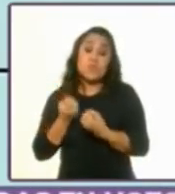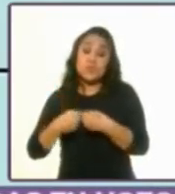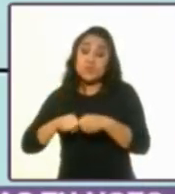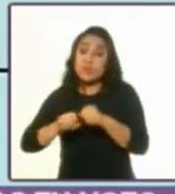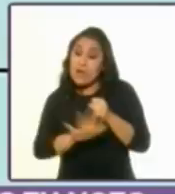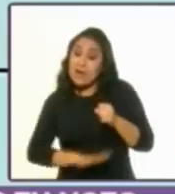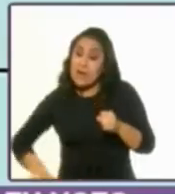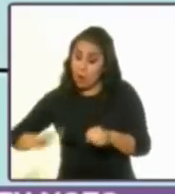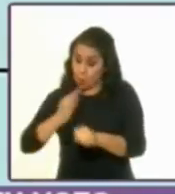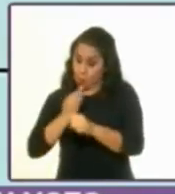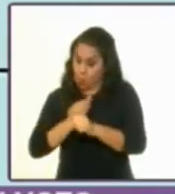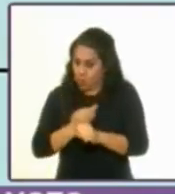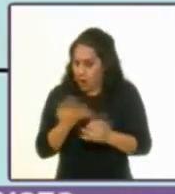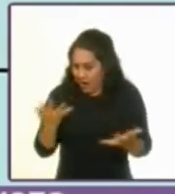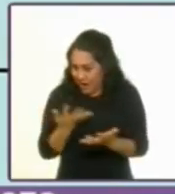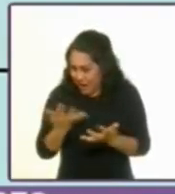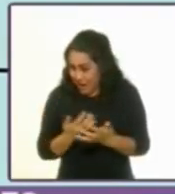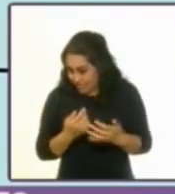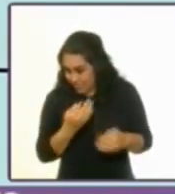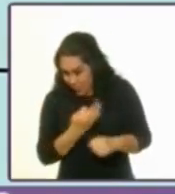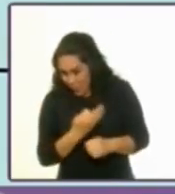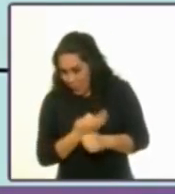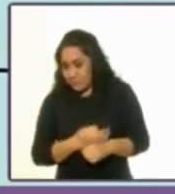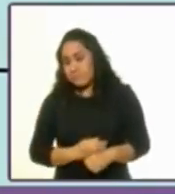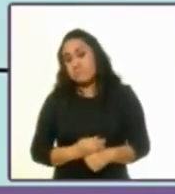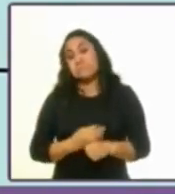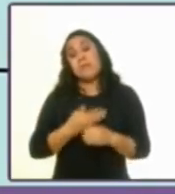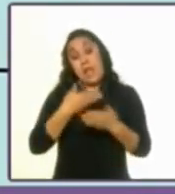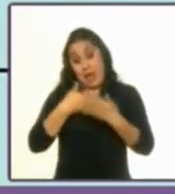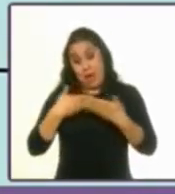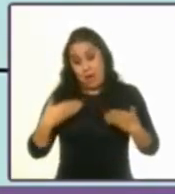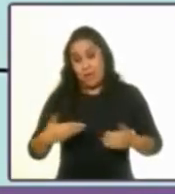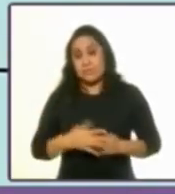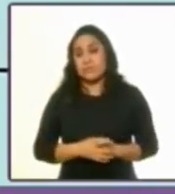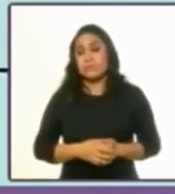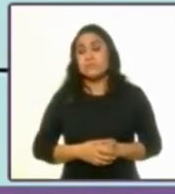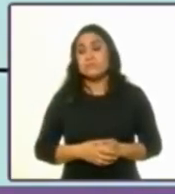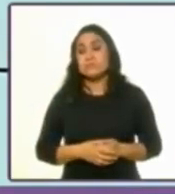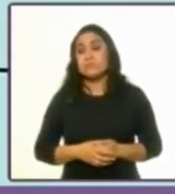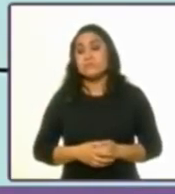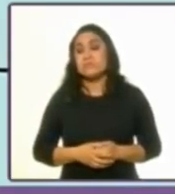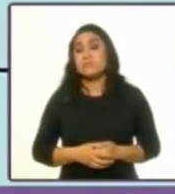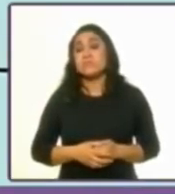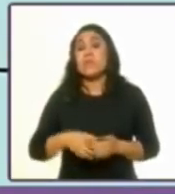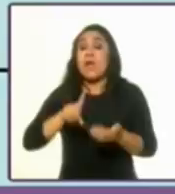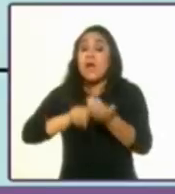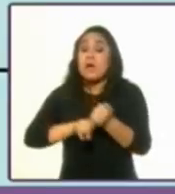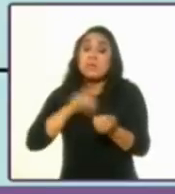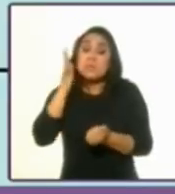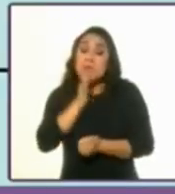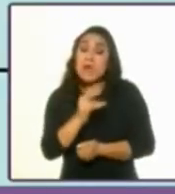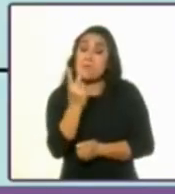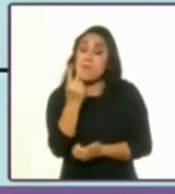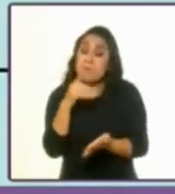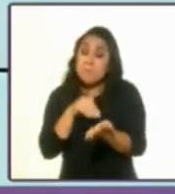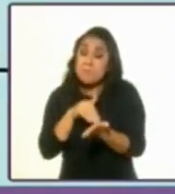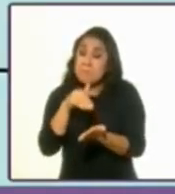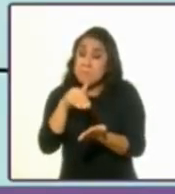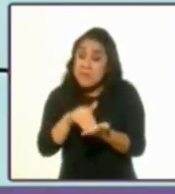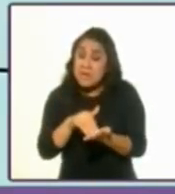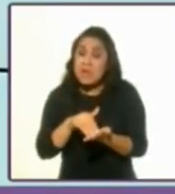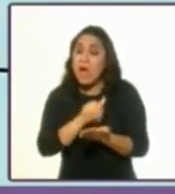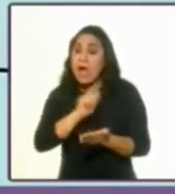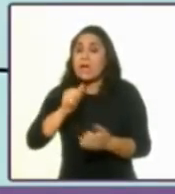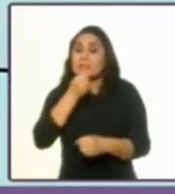actualmente y de la cual él únicamente hay 25 millones de la